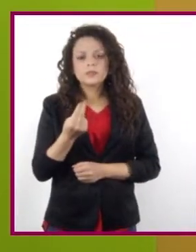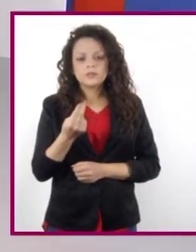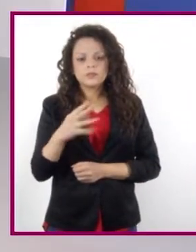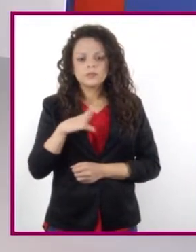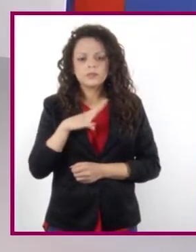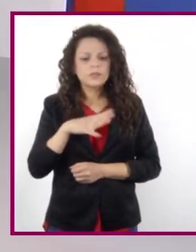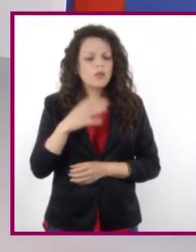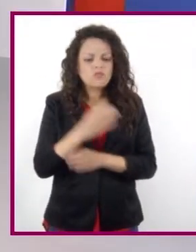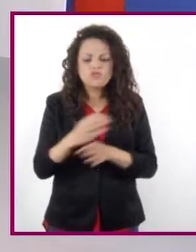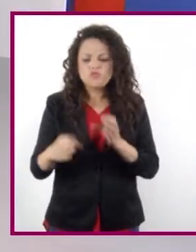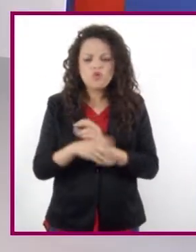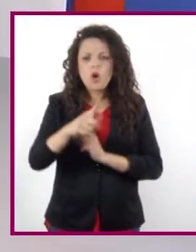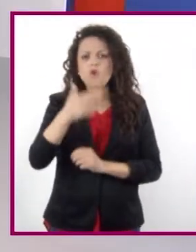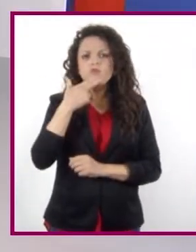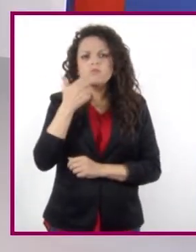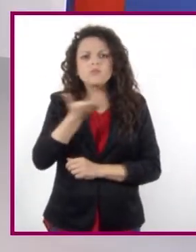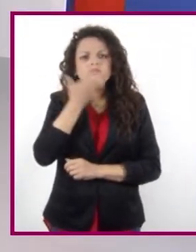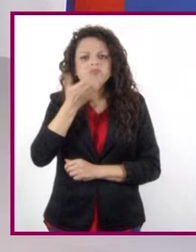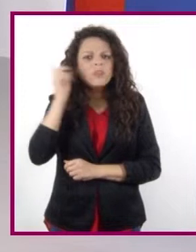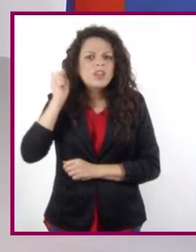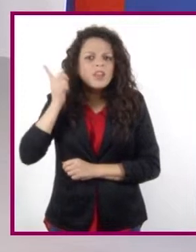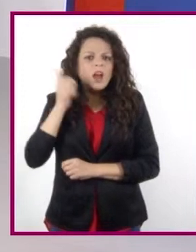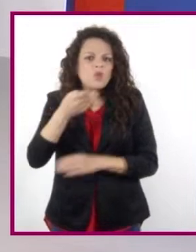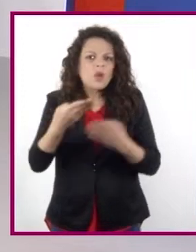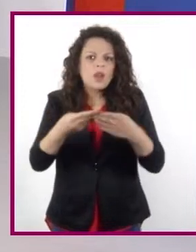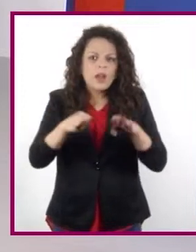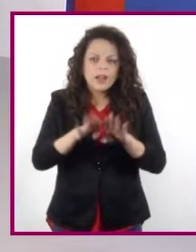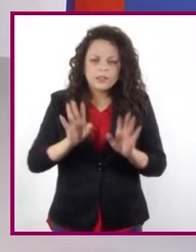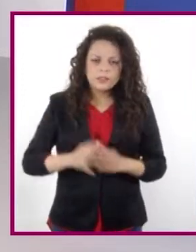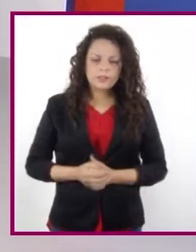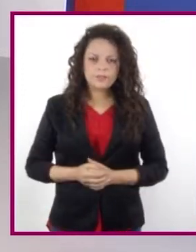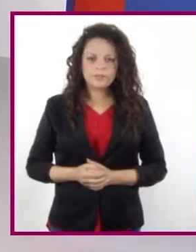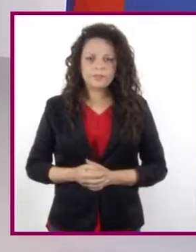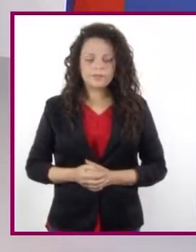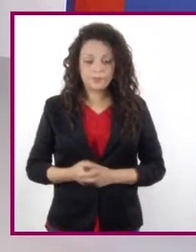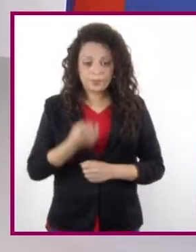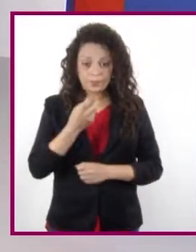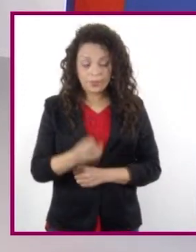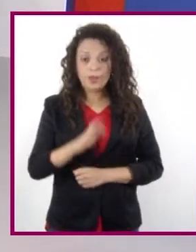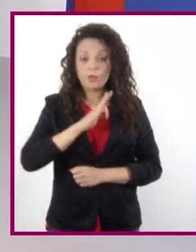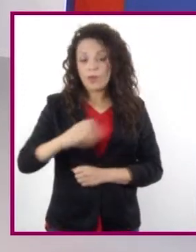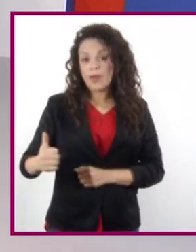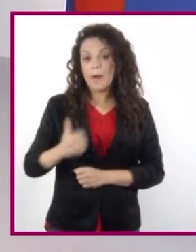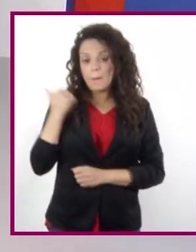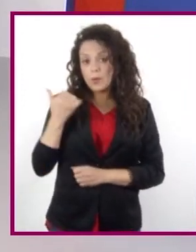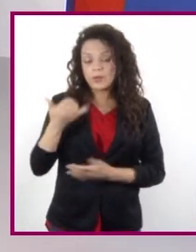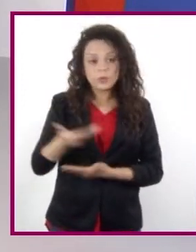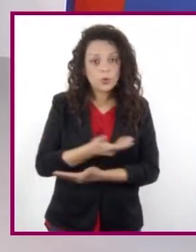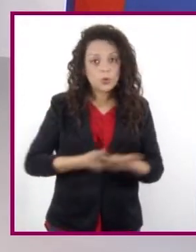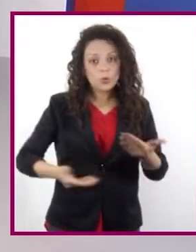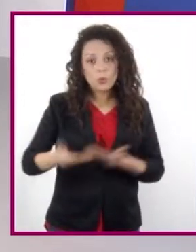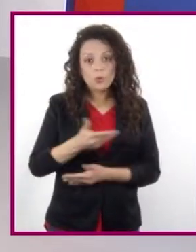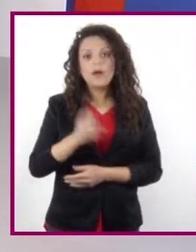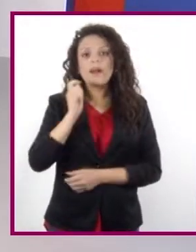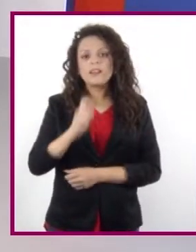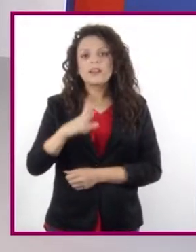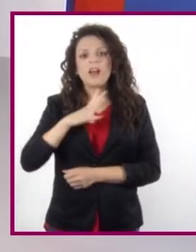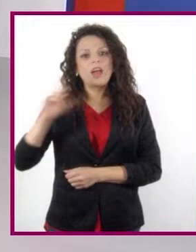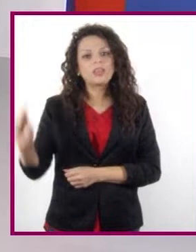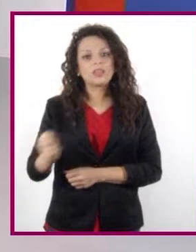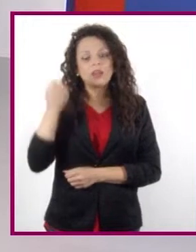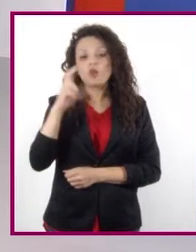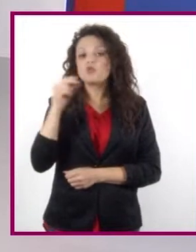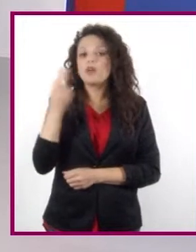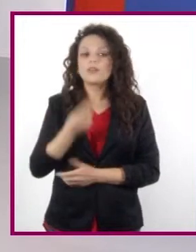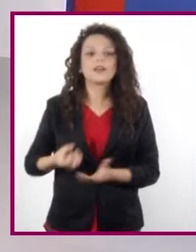hogar. Para ello, los invitamos a compartir y aprovechar las oportunidades que les brinda la tecnología sin salir de